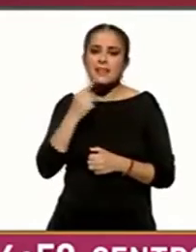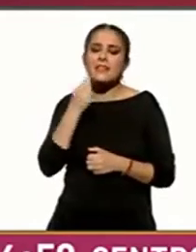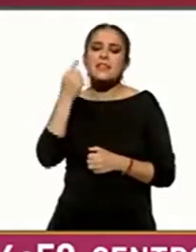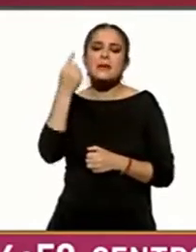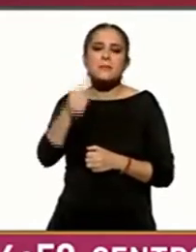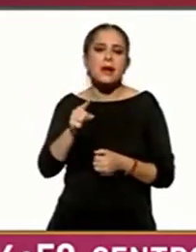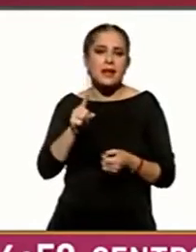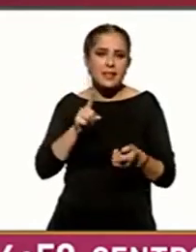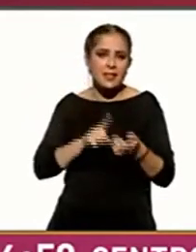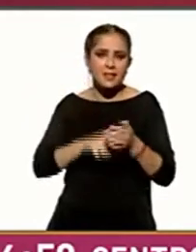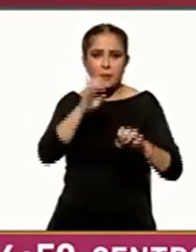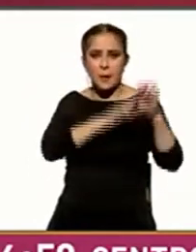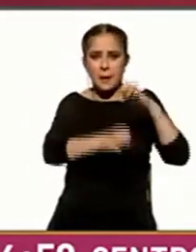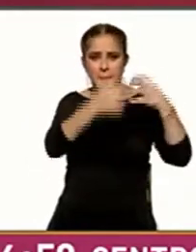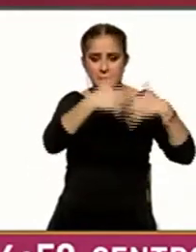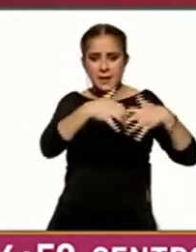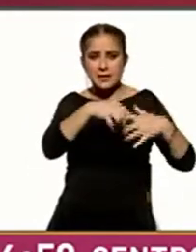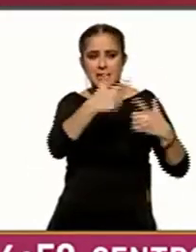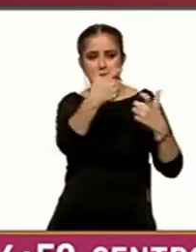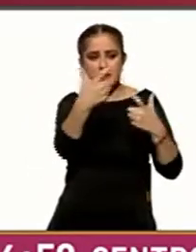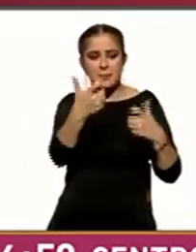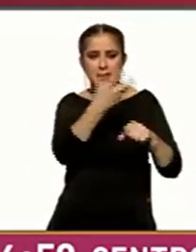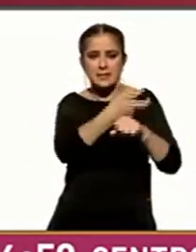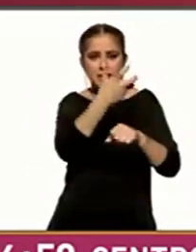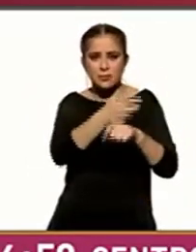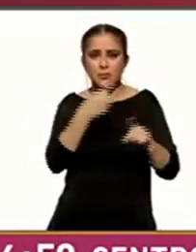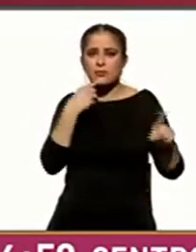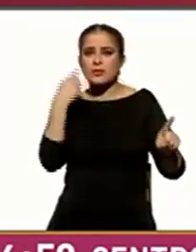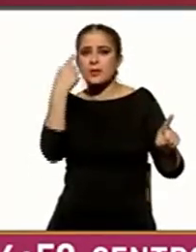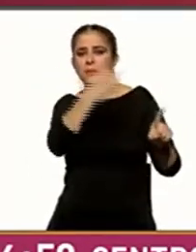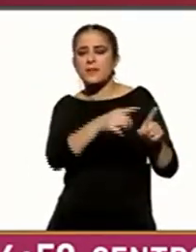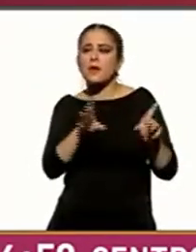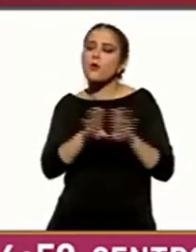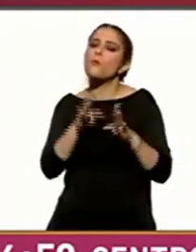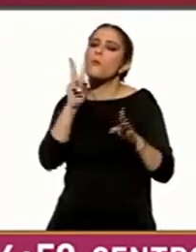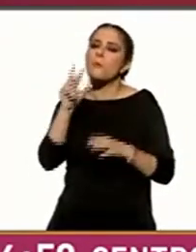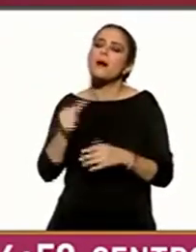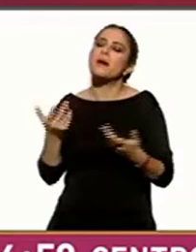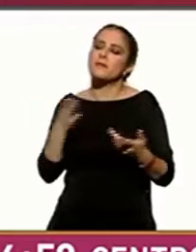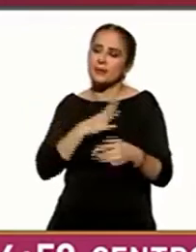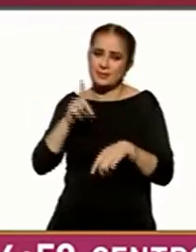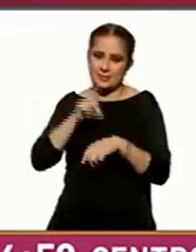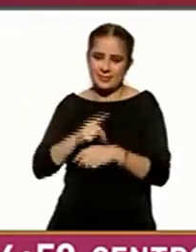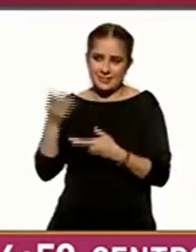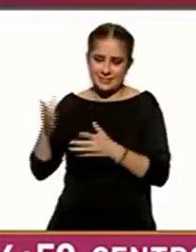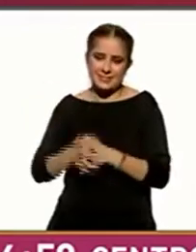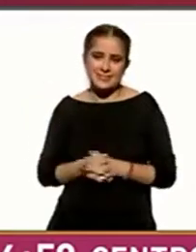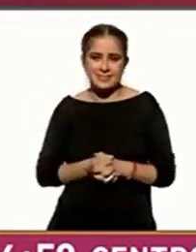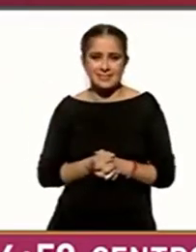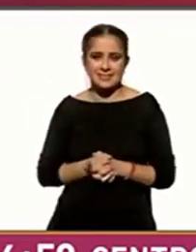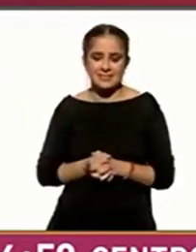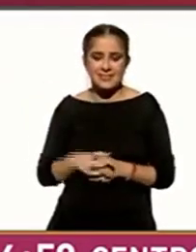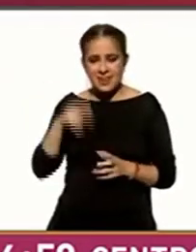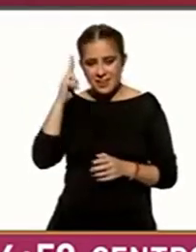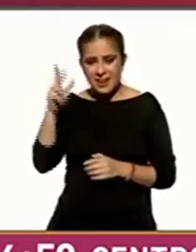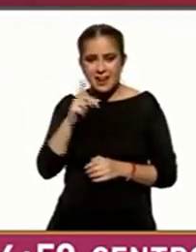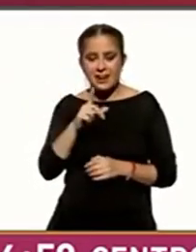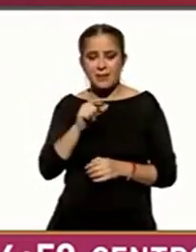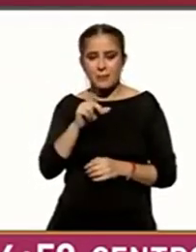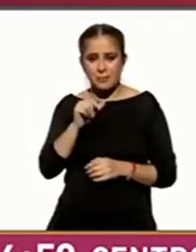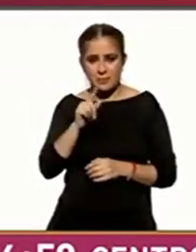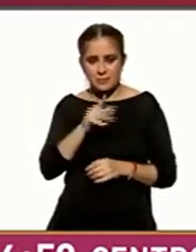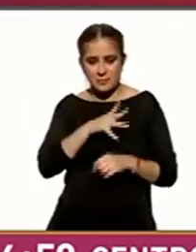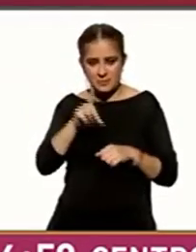de México contra empresas fabricantes de armas en Estados Unidos? Cuéntanos, Paco. Hola, ¿qué tal, Lupita? Muy buen